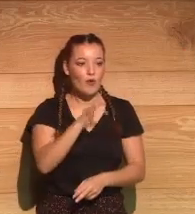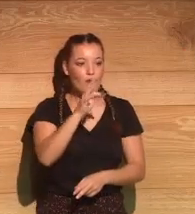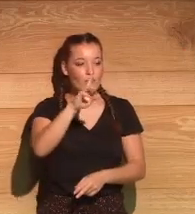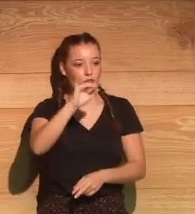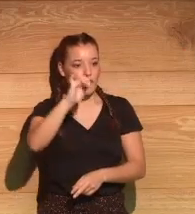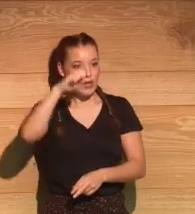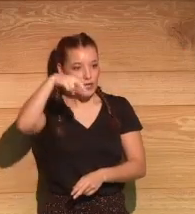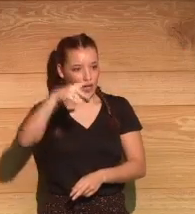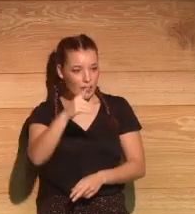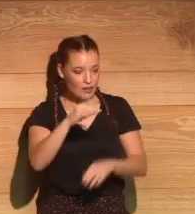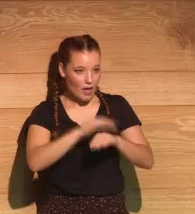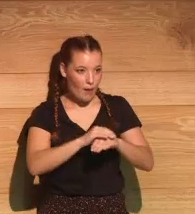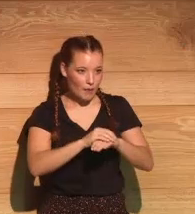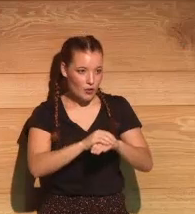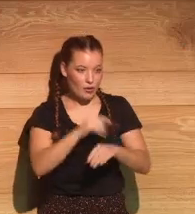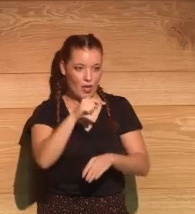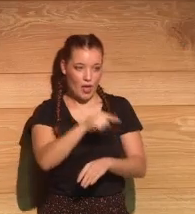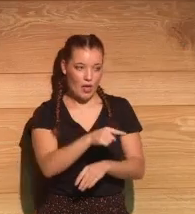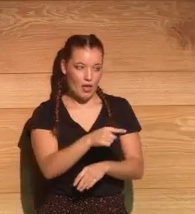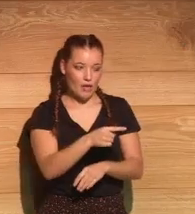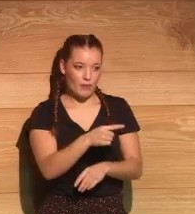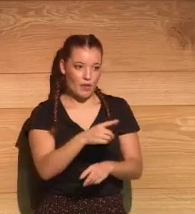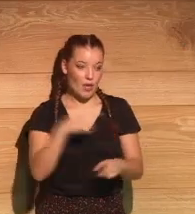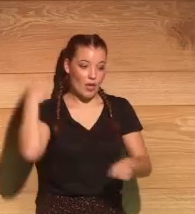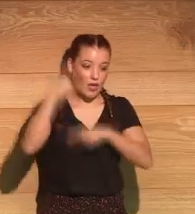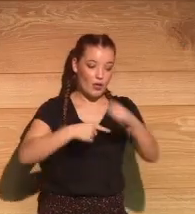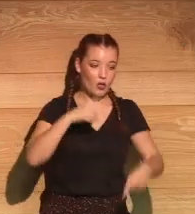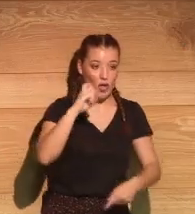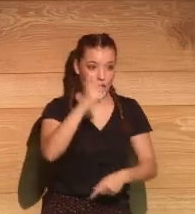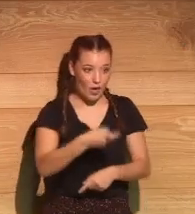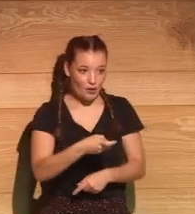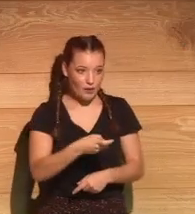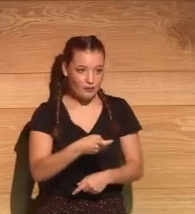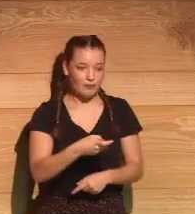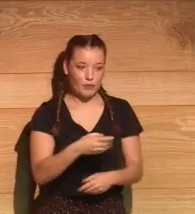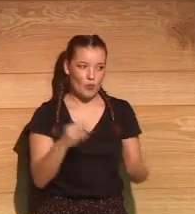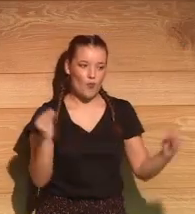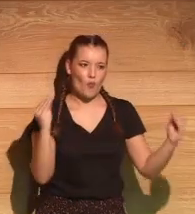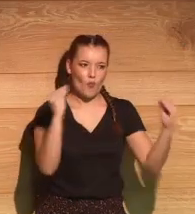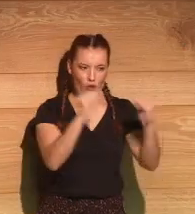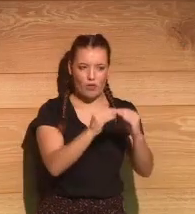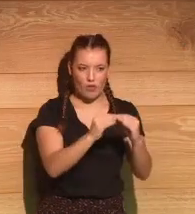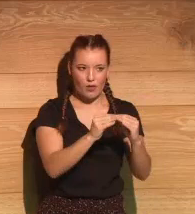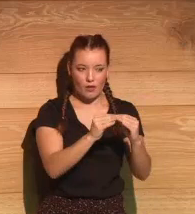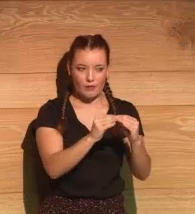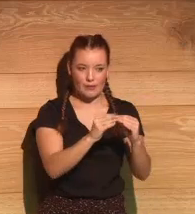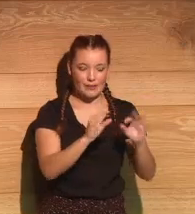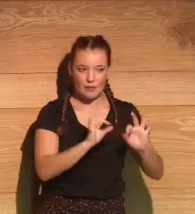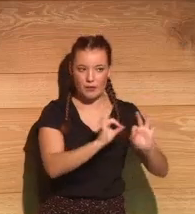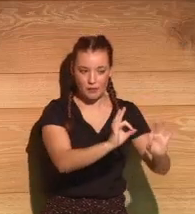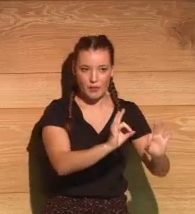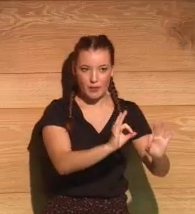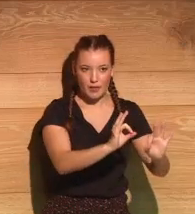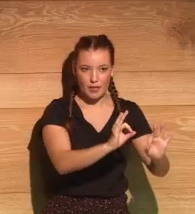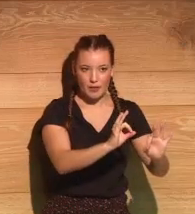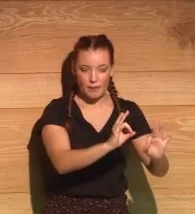serie de la generación X, y me parece que coincide aceptablemente bien con lo